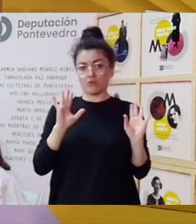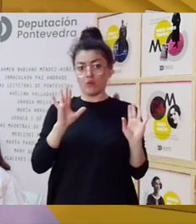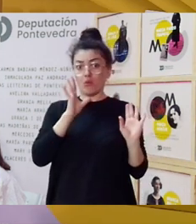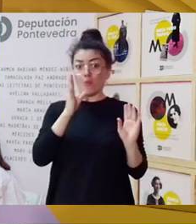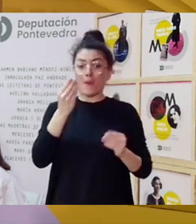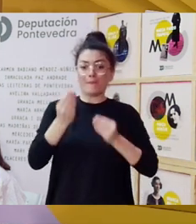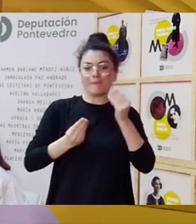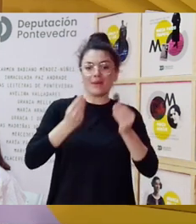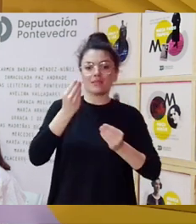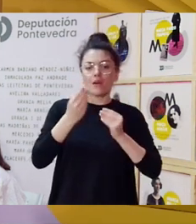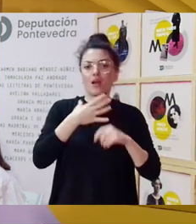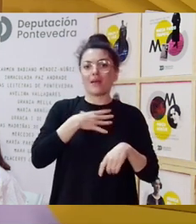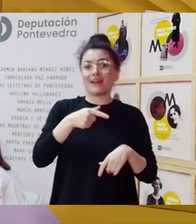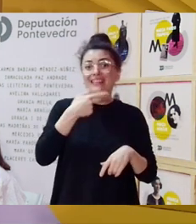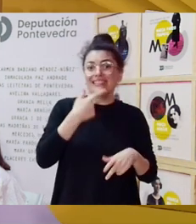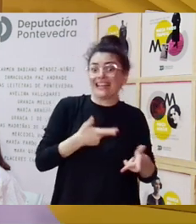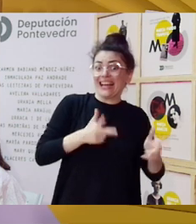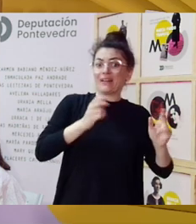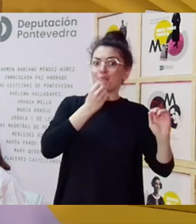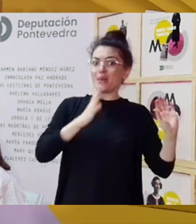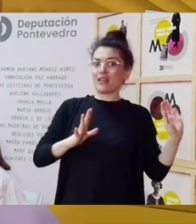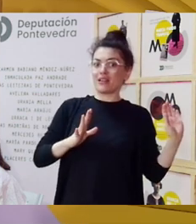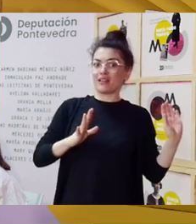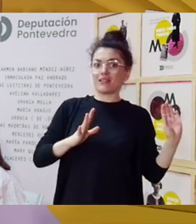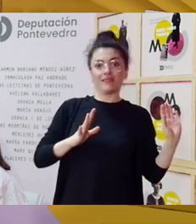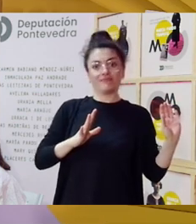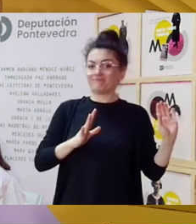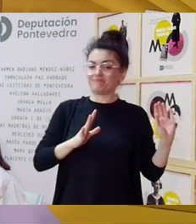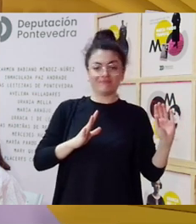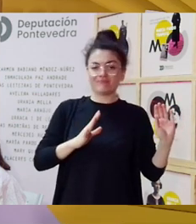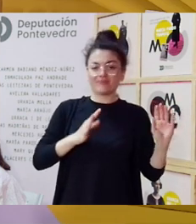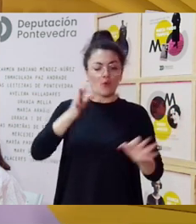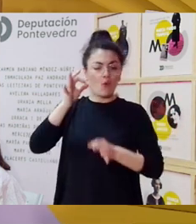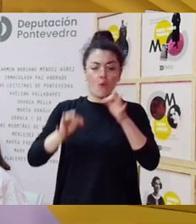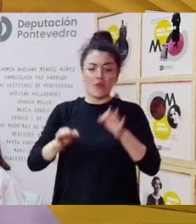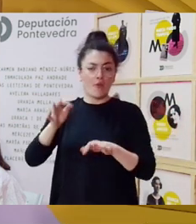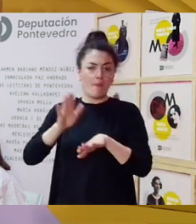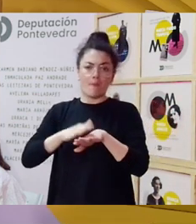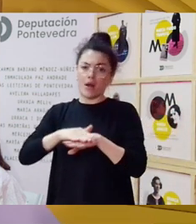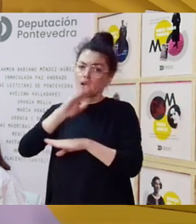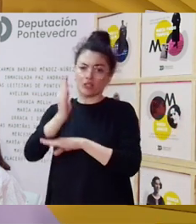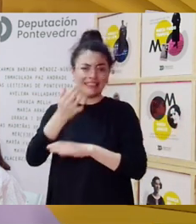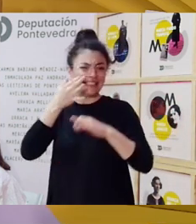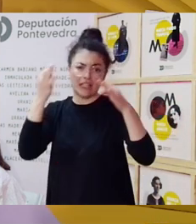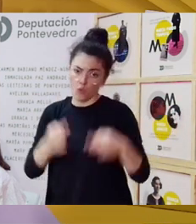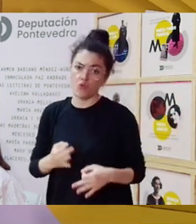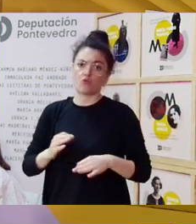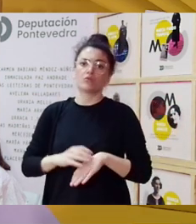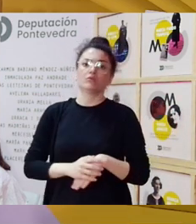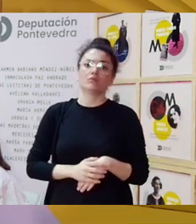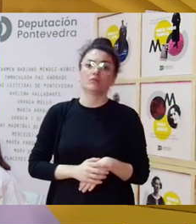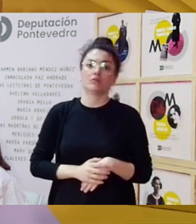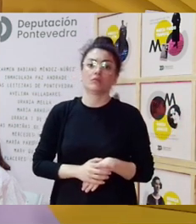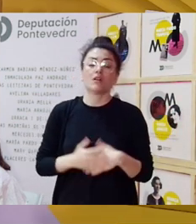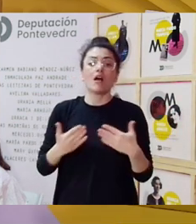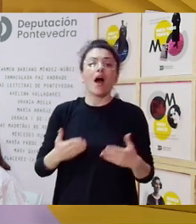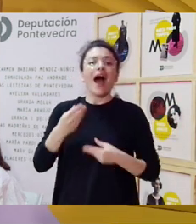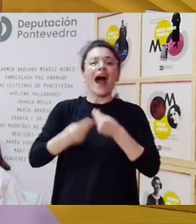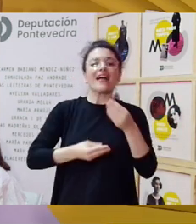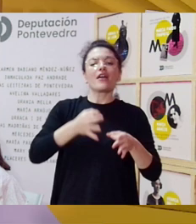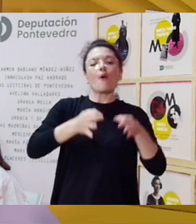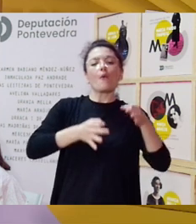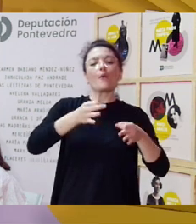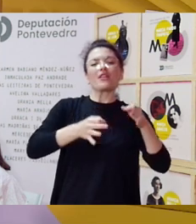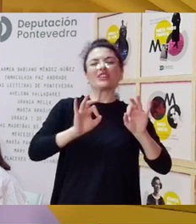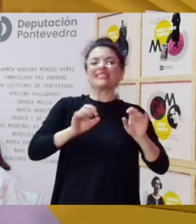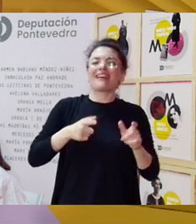un e aseguráronse de que non pudera salir do outro. Entonces fixéronlle dous consellos